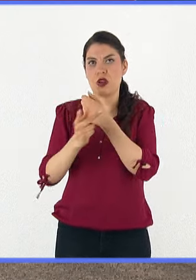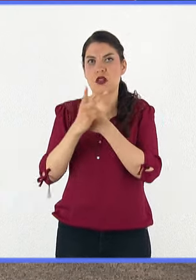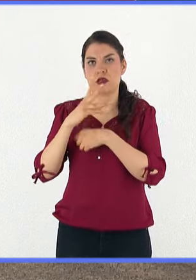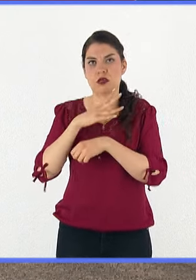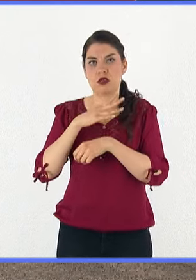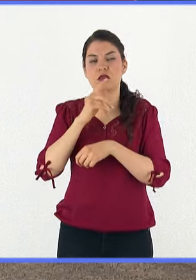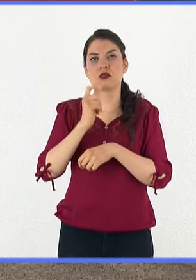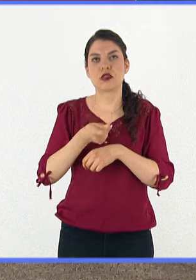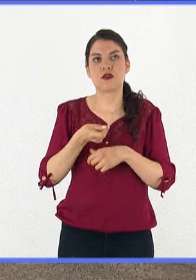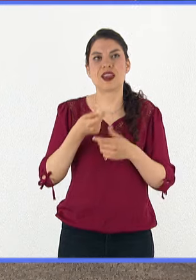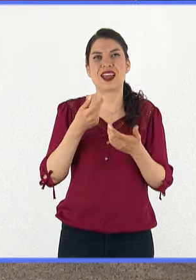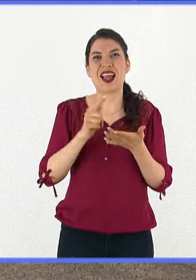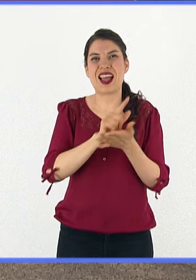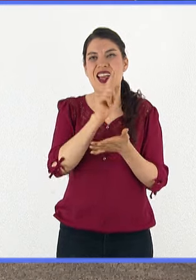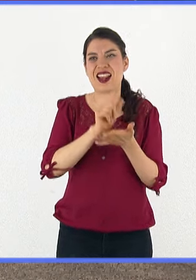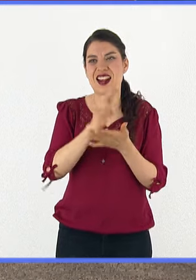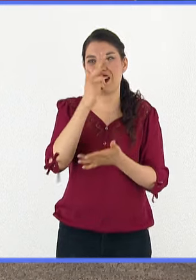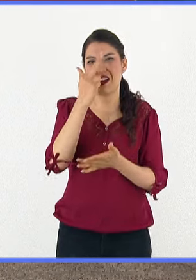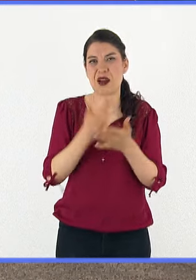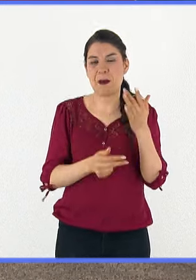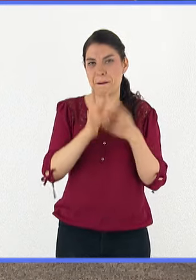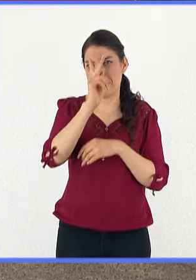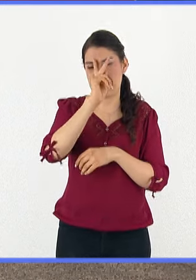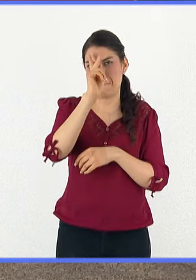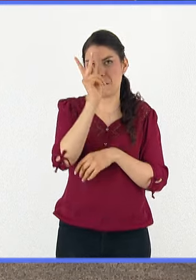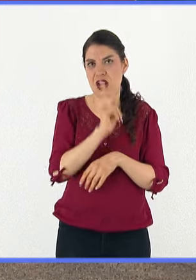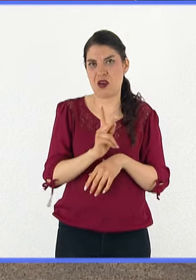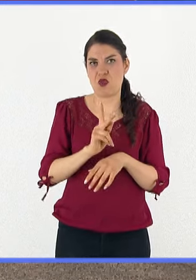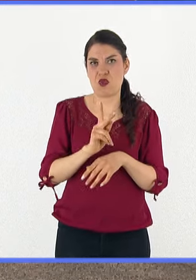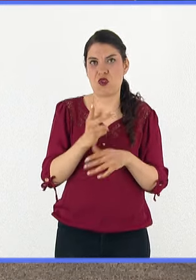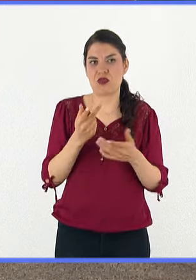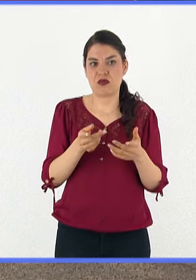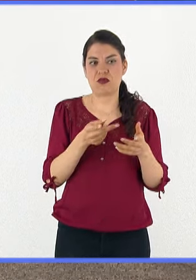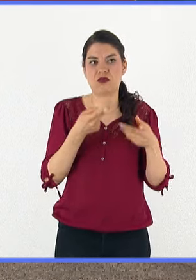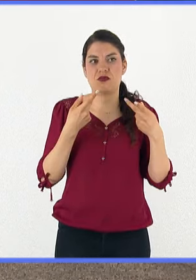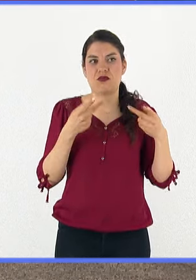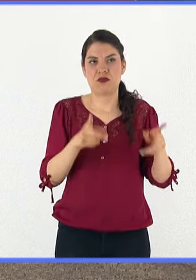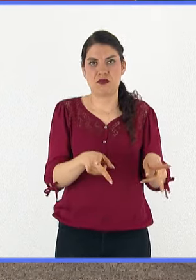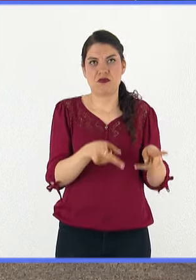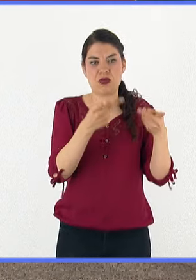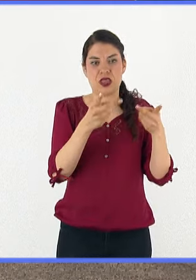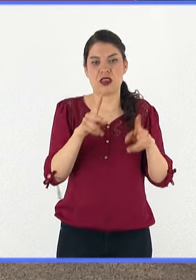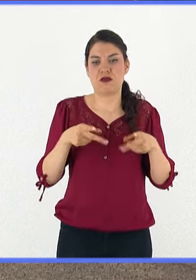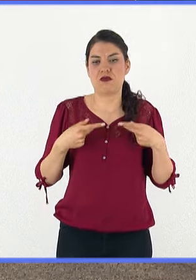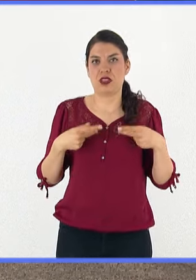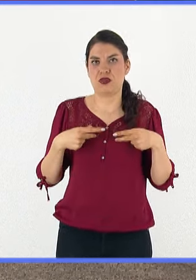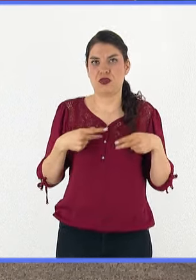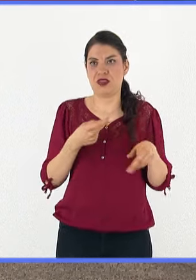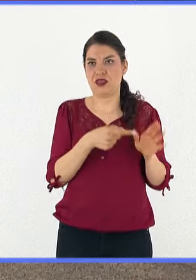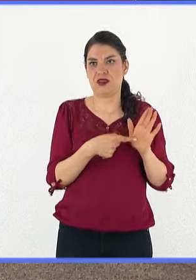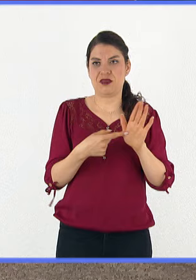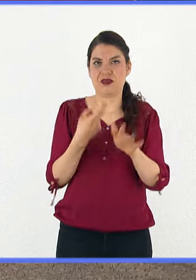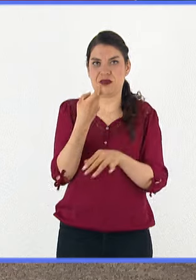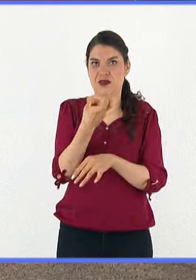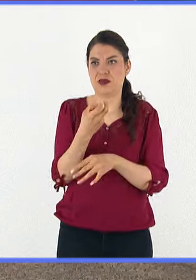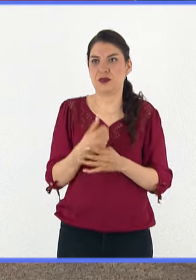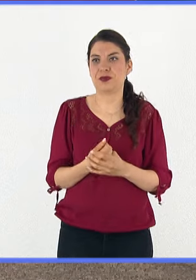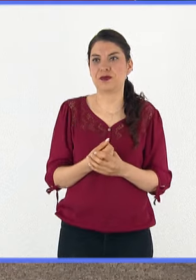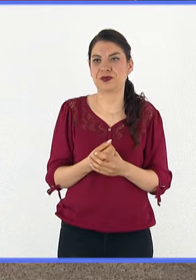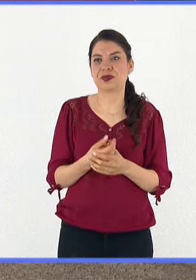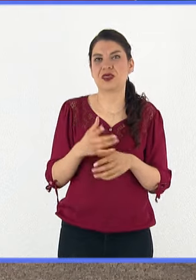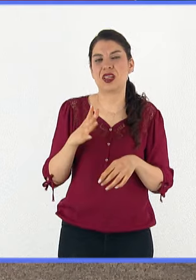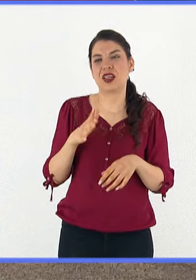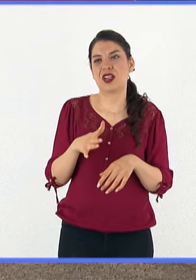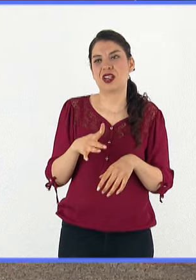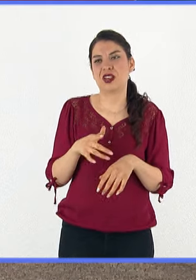actividad delictiva más lucrativa en el mundo el tráfico de personas entonces esta lo que usted lo que tú